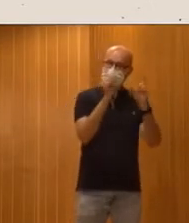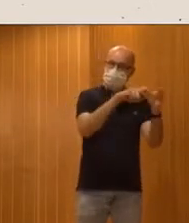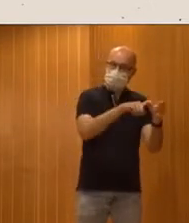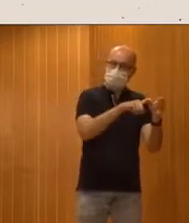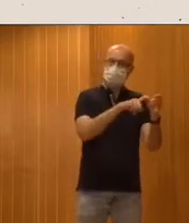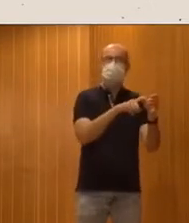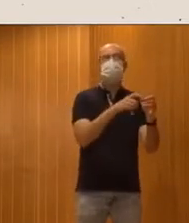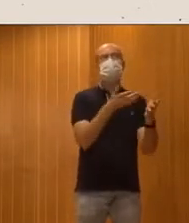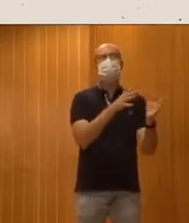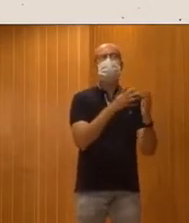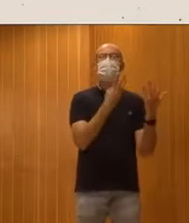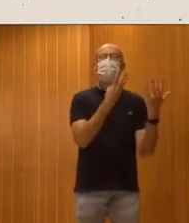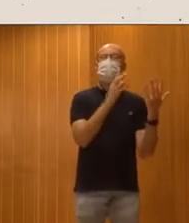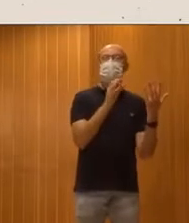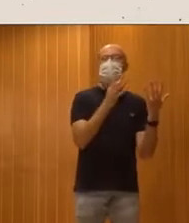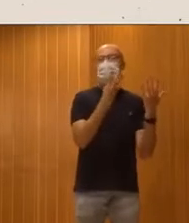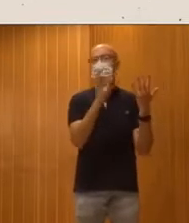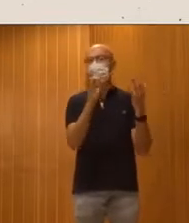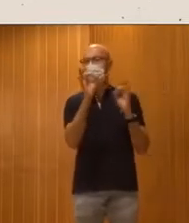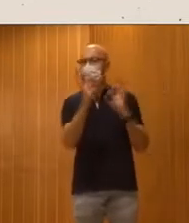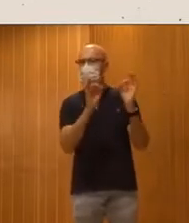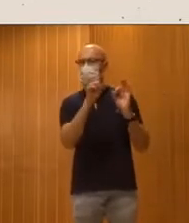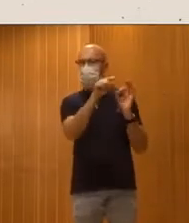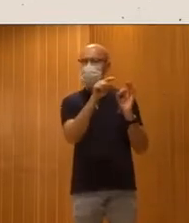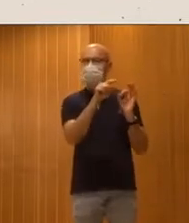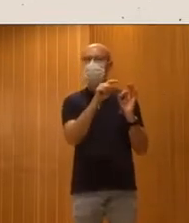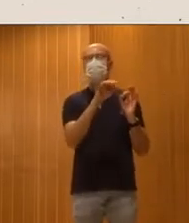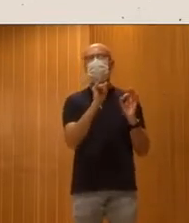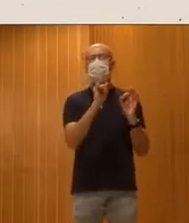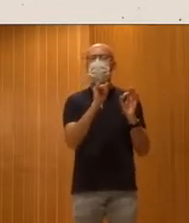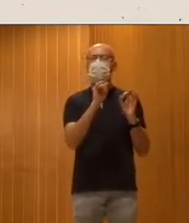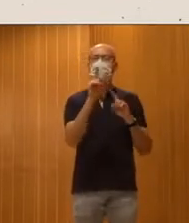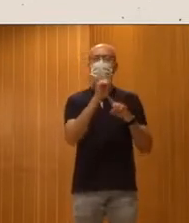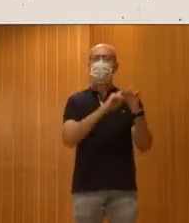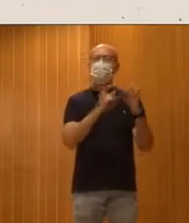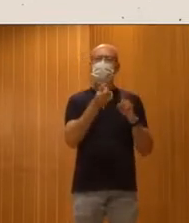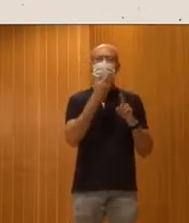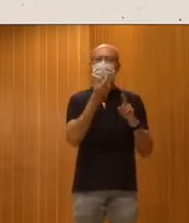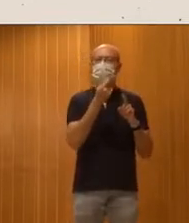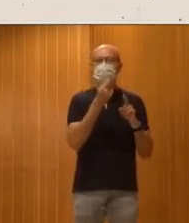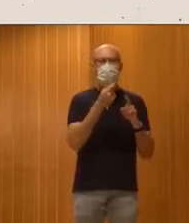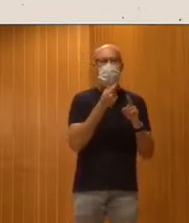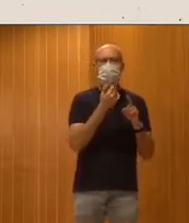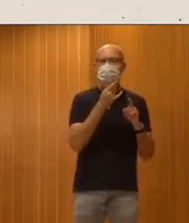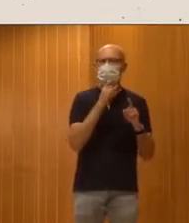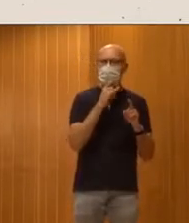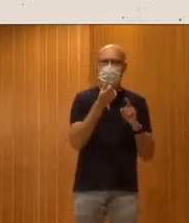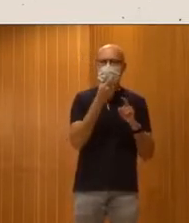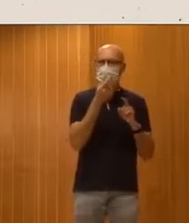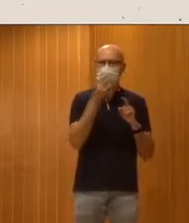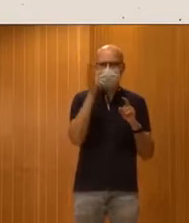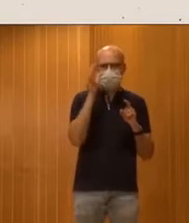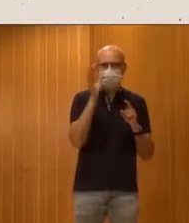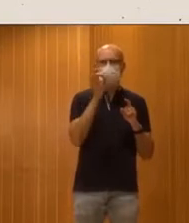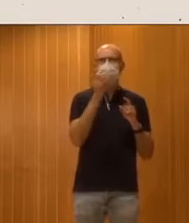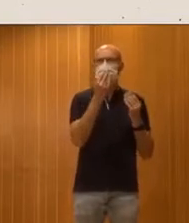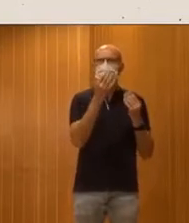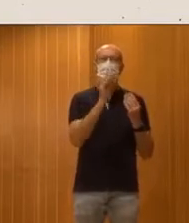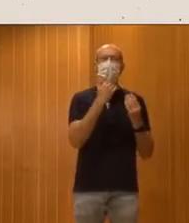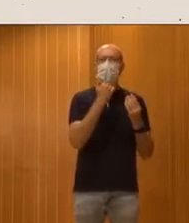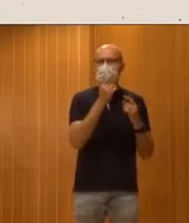el 90% de estas personas tenían por lo menos un fármaco mal prescrito